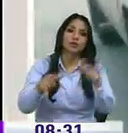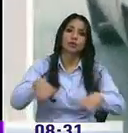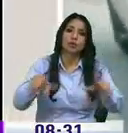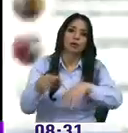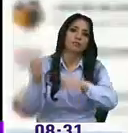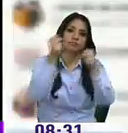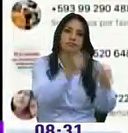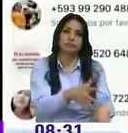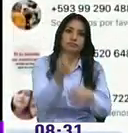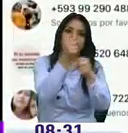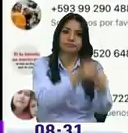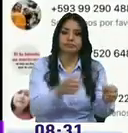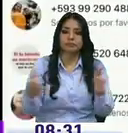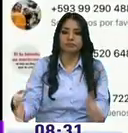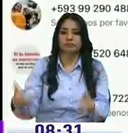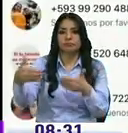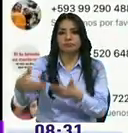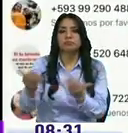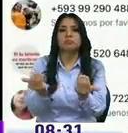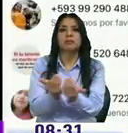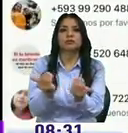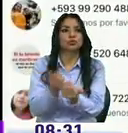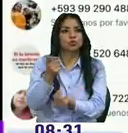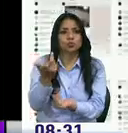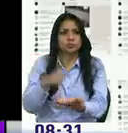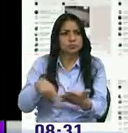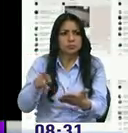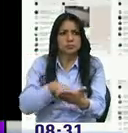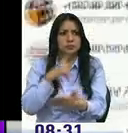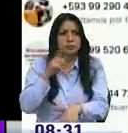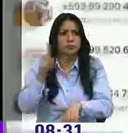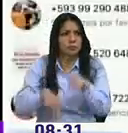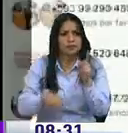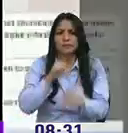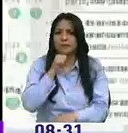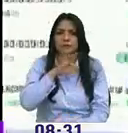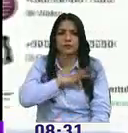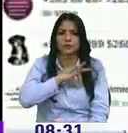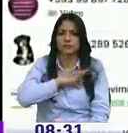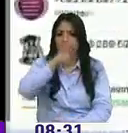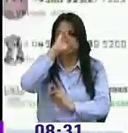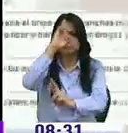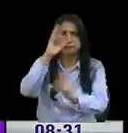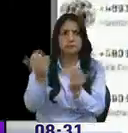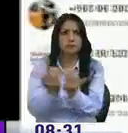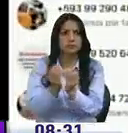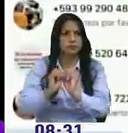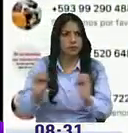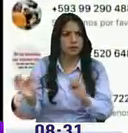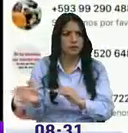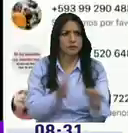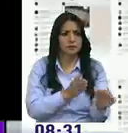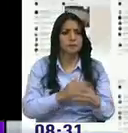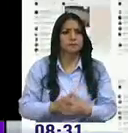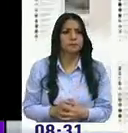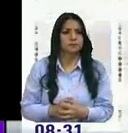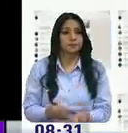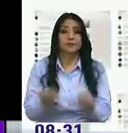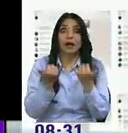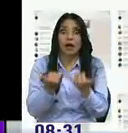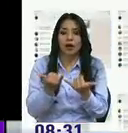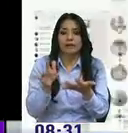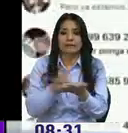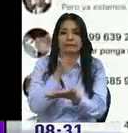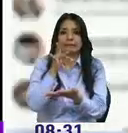otros contenedores. Ese es el problema que se tiene, la falta de conciencia. ¿Y aquí qué pasó? Se saltó. Hoy día se nos